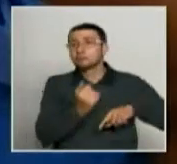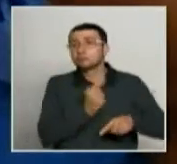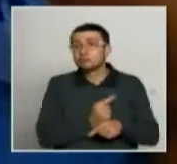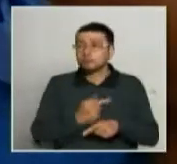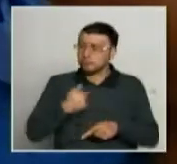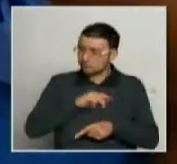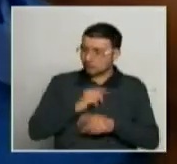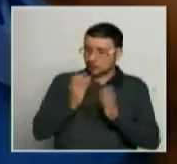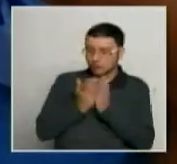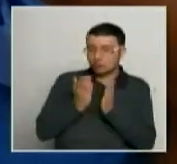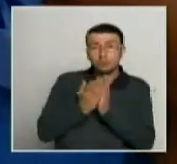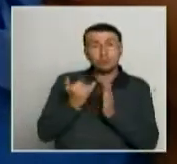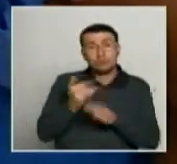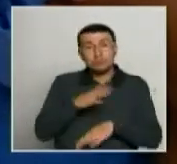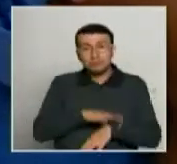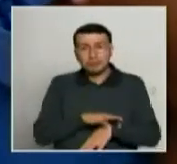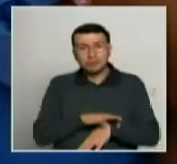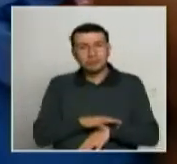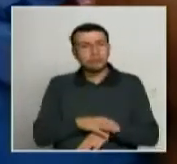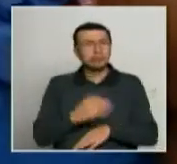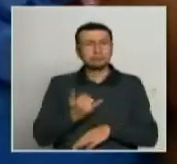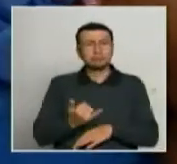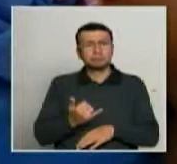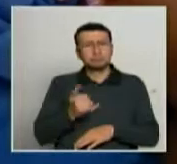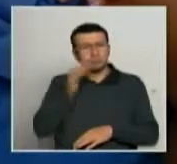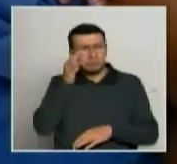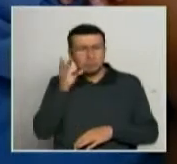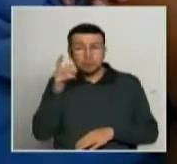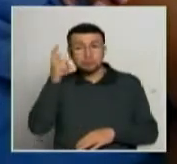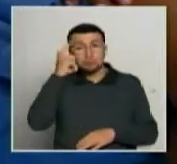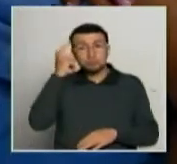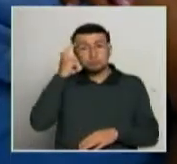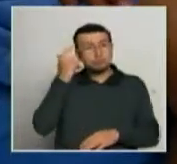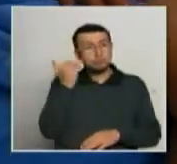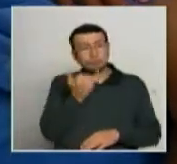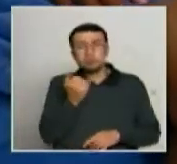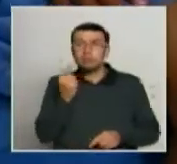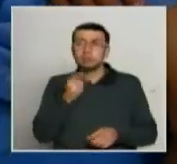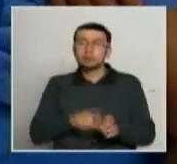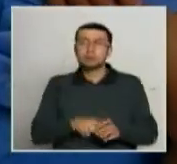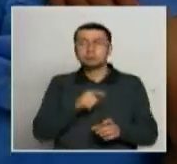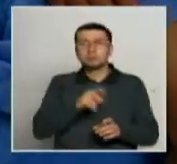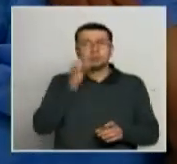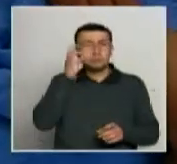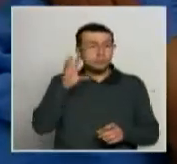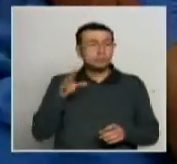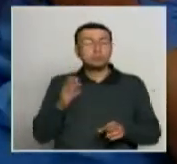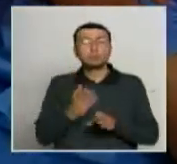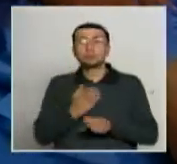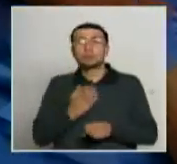estudiamos en medicina, va uno más a pensar que como es en reposo tenga un problema más de tipo arterial.